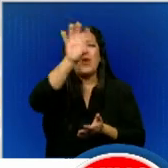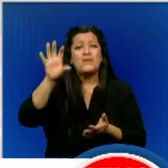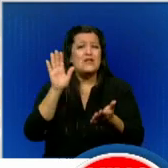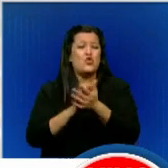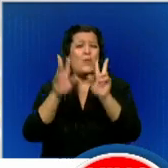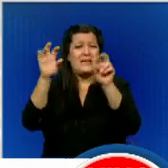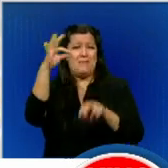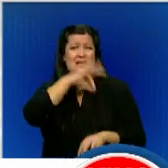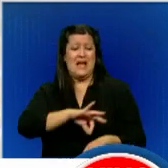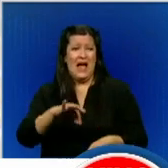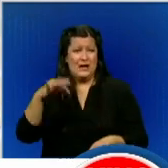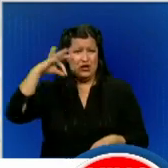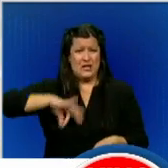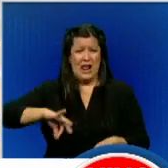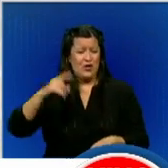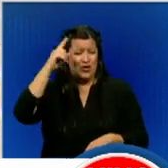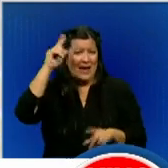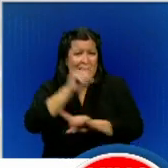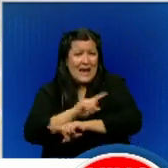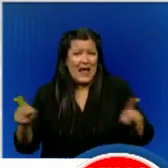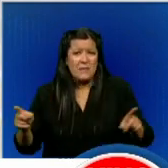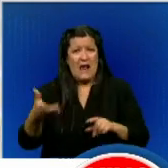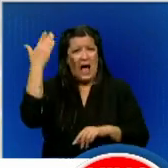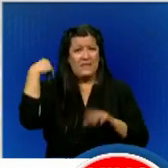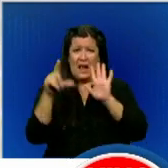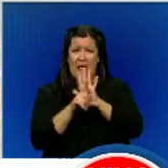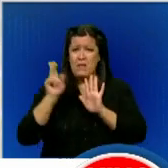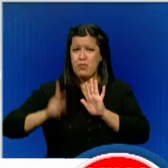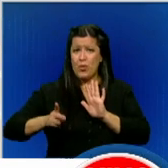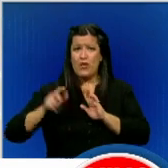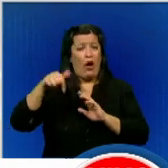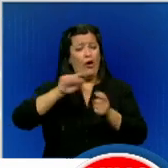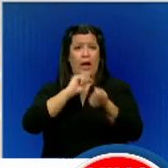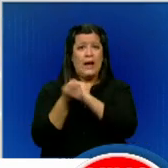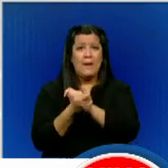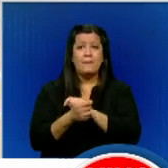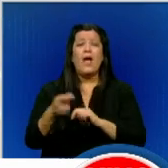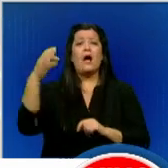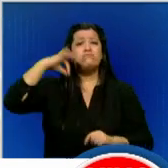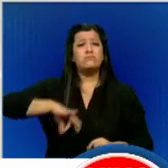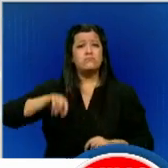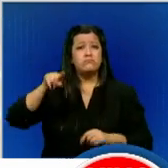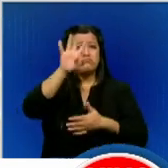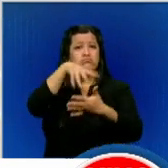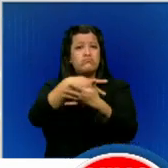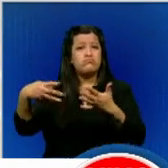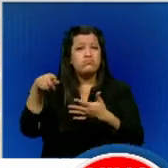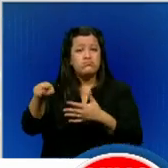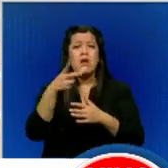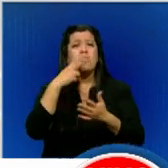salarios es increíble la ley vigente los prohibía ahora los impuestos provinciales a las nóminas salariales están